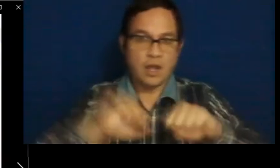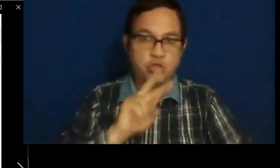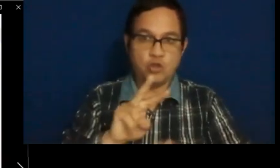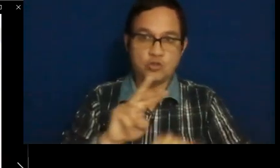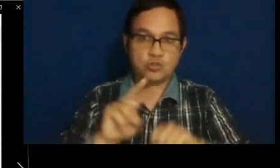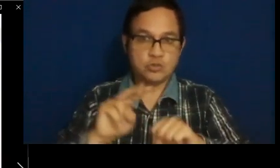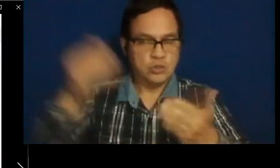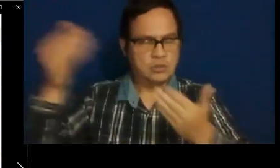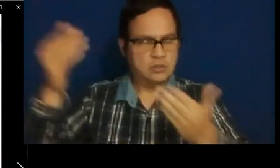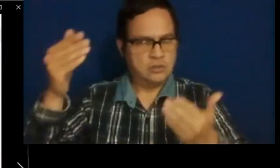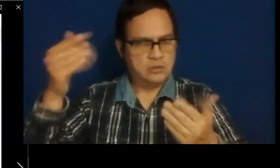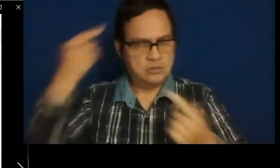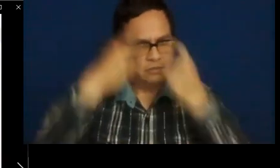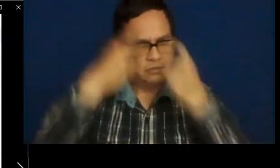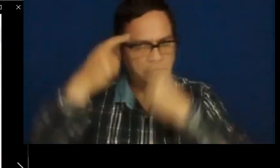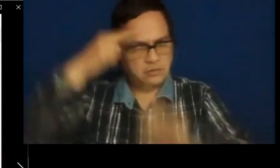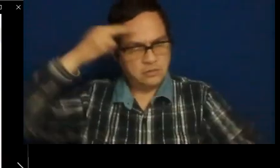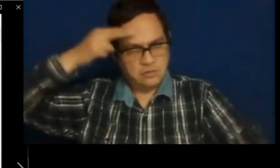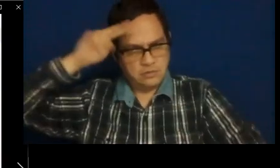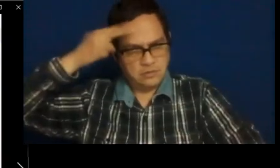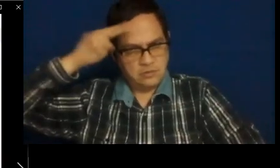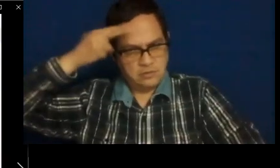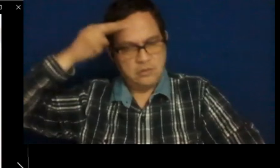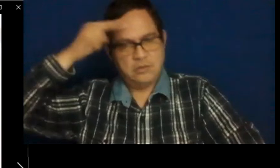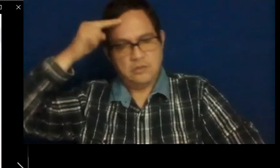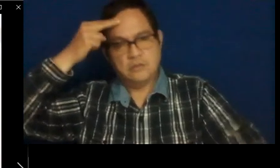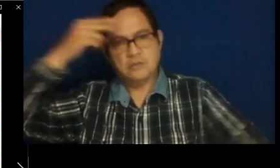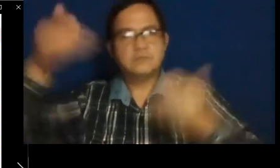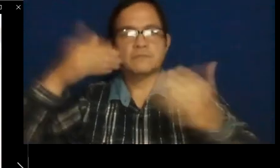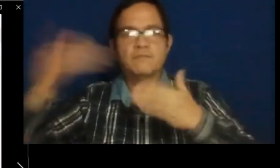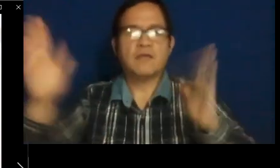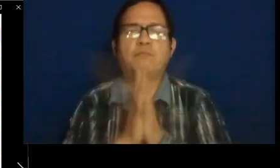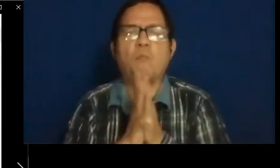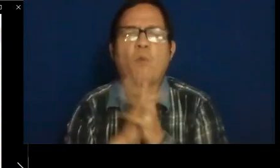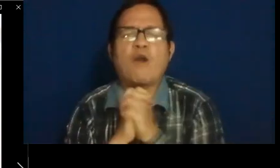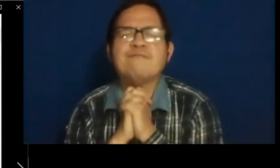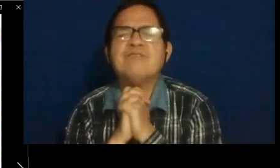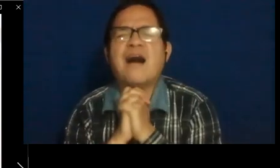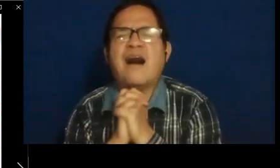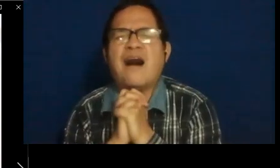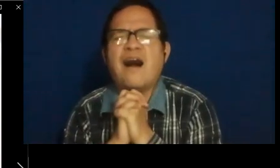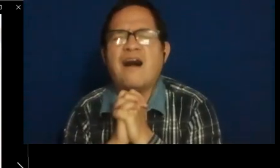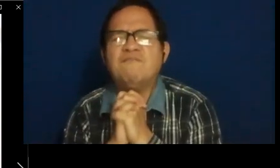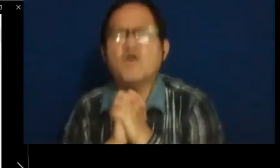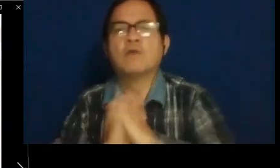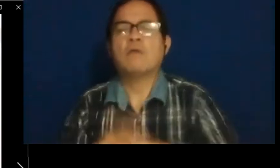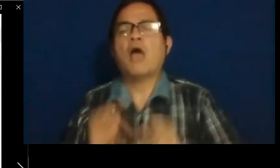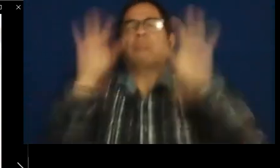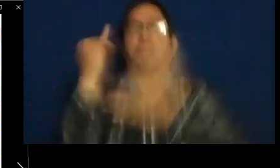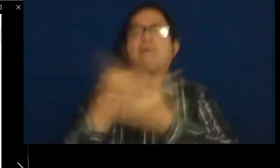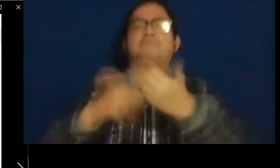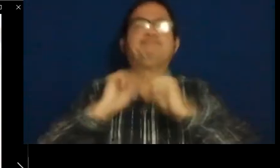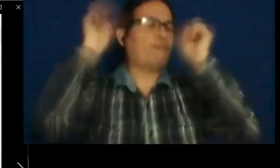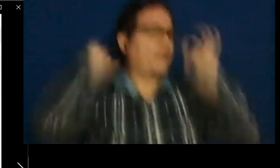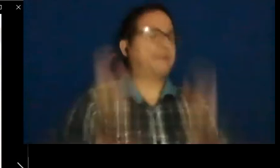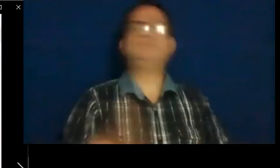2 las masas son distintas. Y a partir de eso van a hacer un análisis. Por favor, les pido, les ruego. No es solamente hacer por hacer el gráfico y